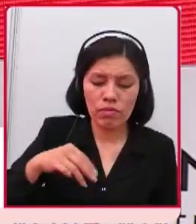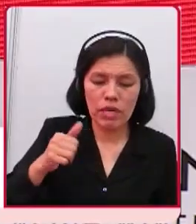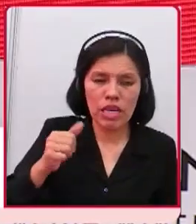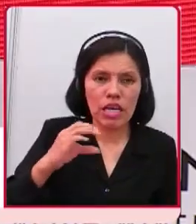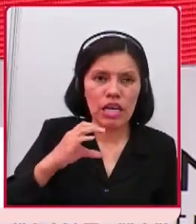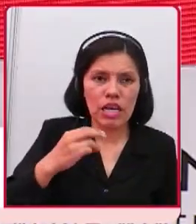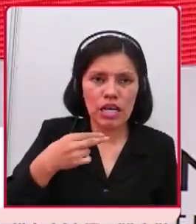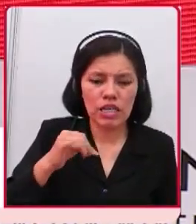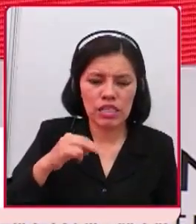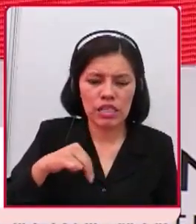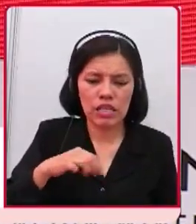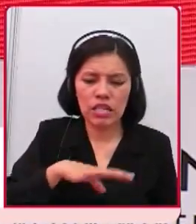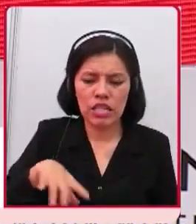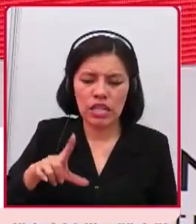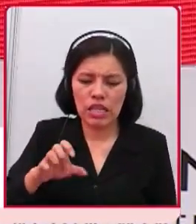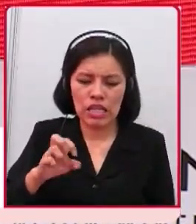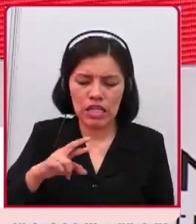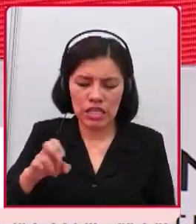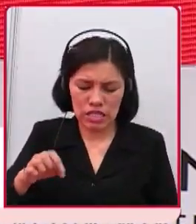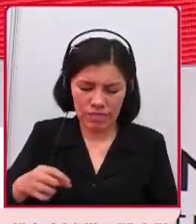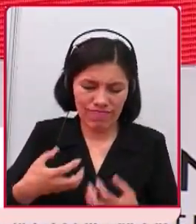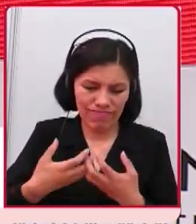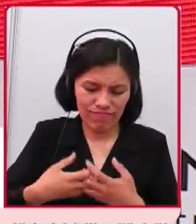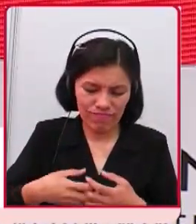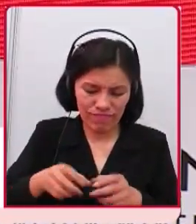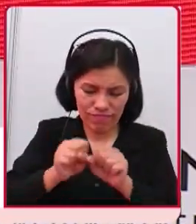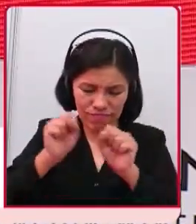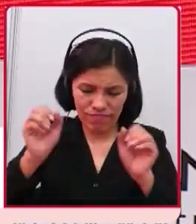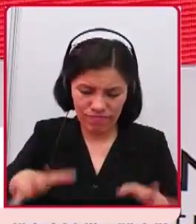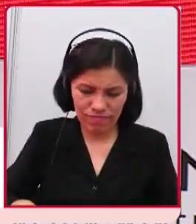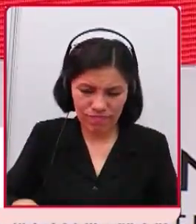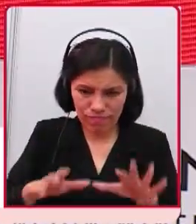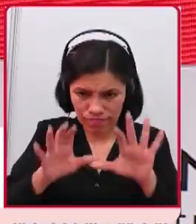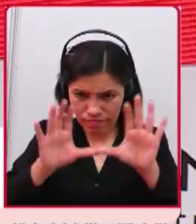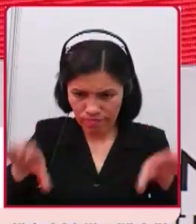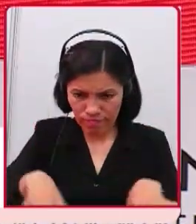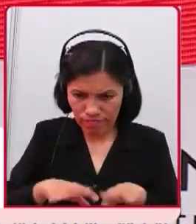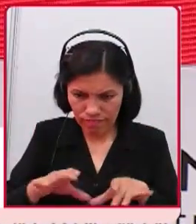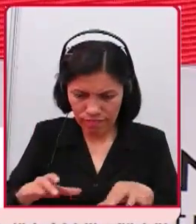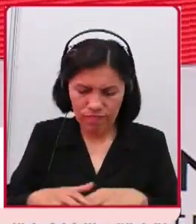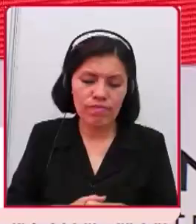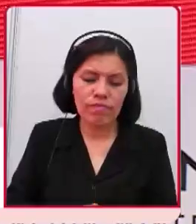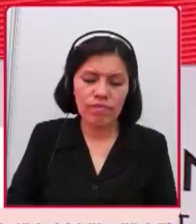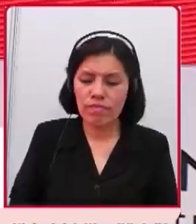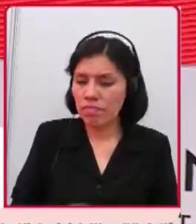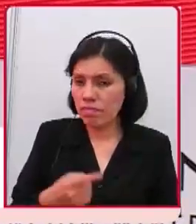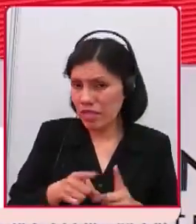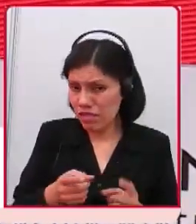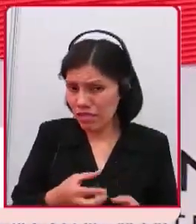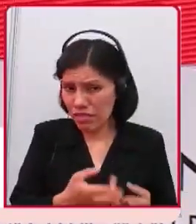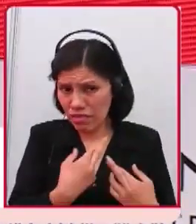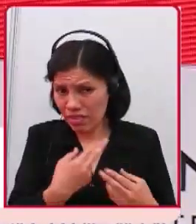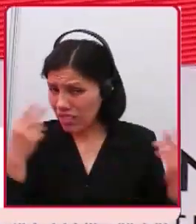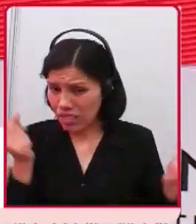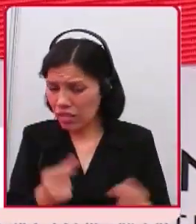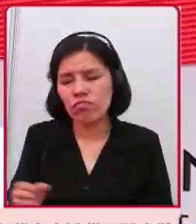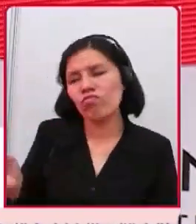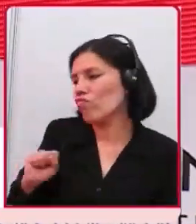manera anticipada desde que ingresa a flotación. Sí, bueno, ingresa a flotación, pero no hay una respuesta inmediata tampoco en lo No que